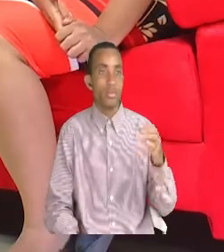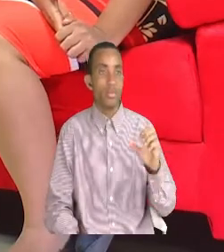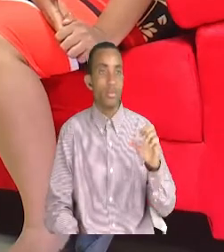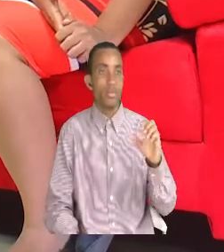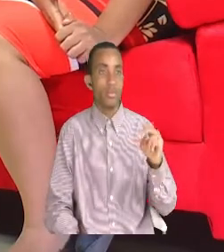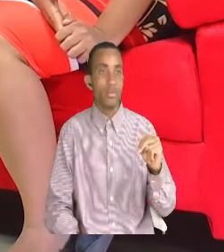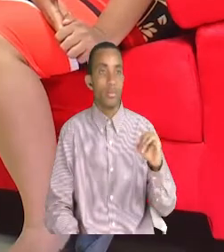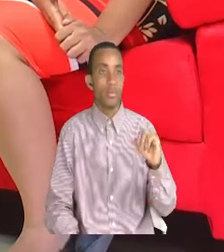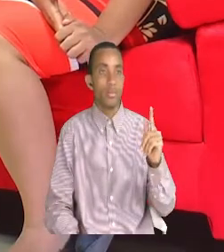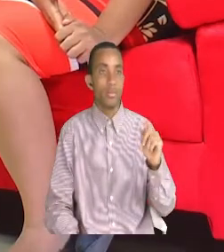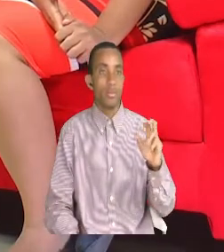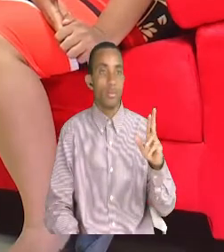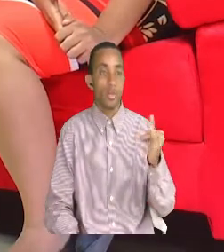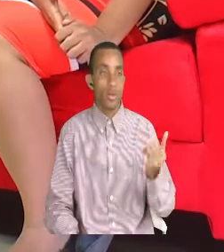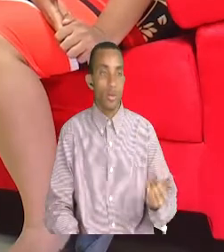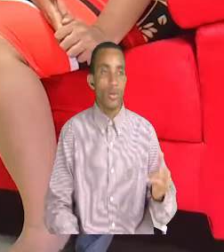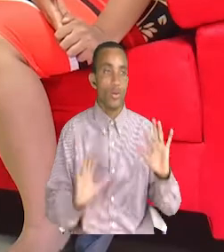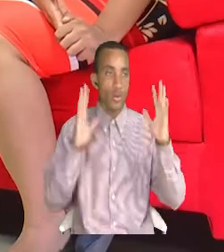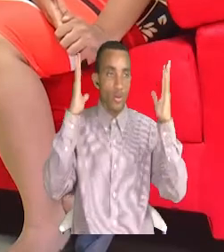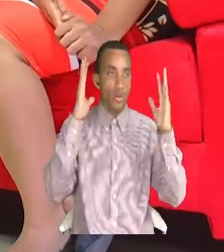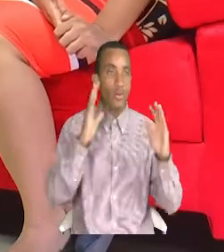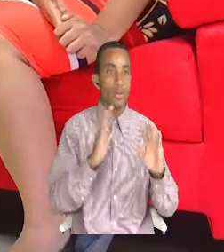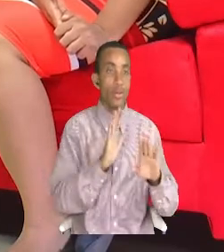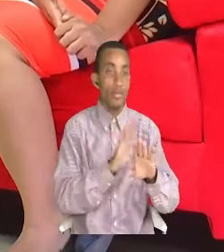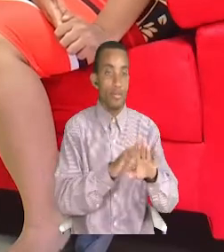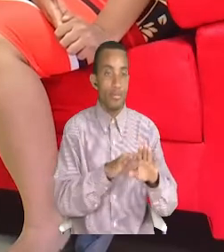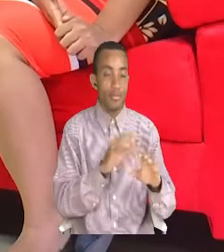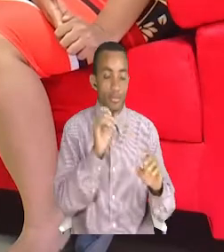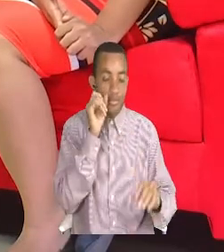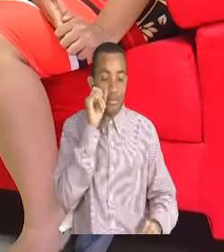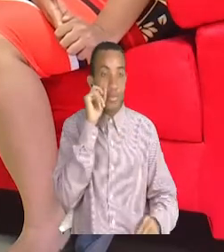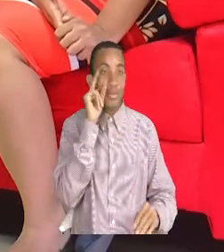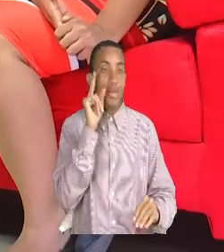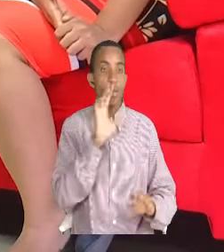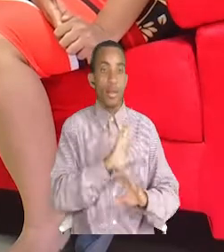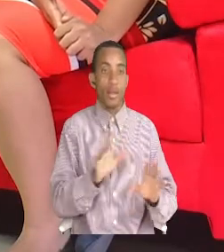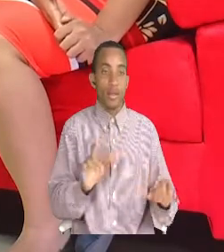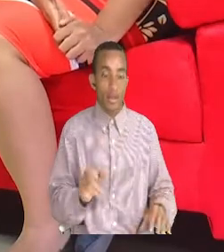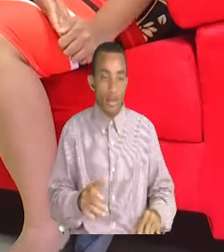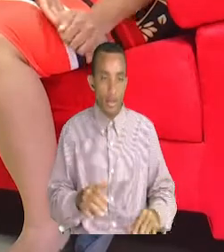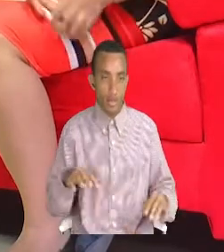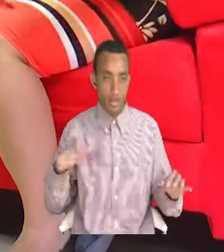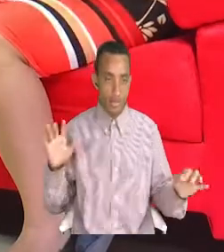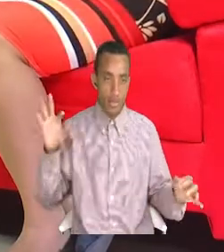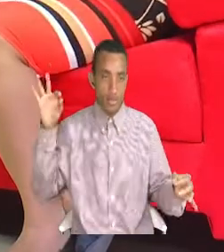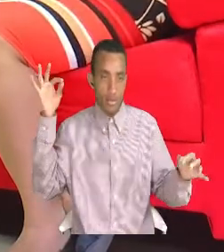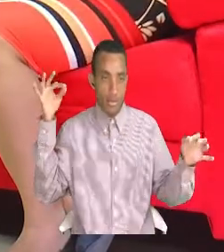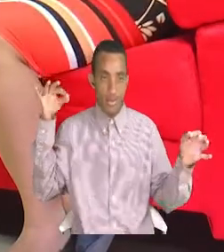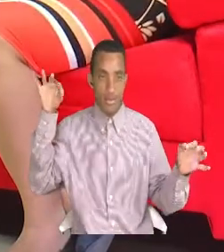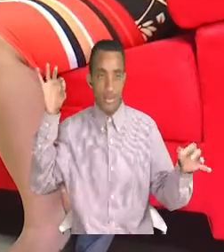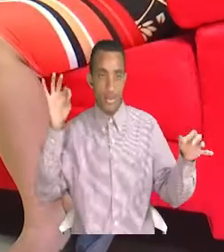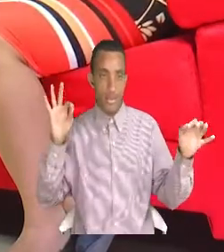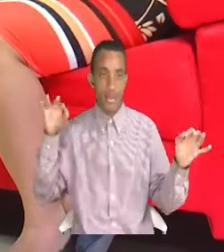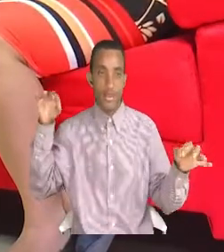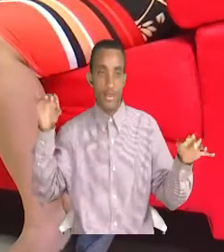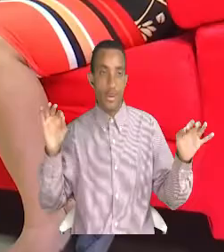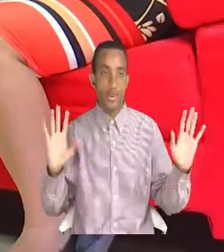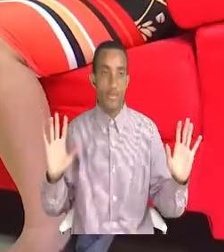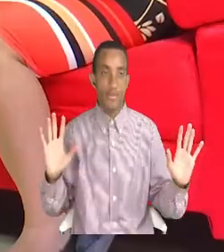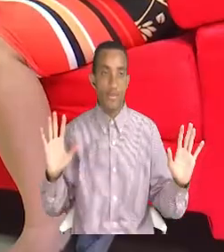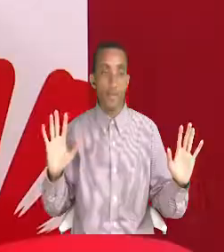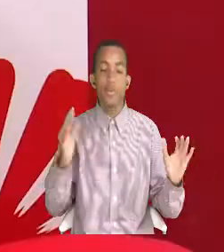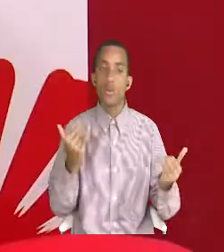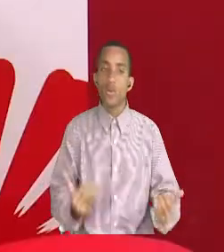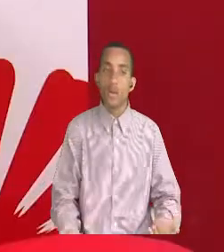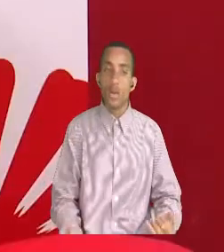las fiestas de Barranca Bermeja, mejor dicho, yo te cuento que yo me levanté y lo primero que hice fue poner la pollera colorada. Claro que sí, la pollera colorada, nacida